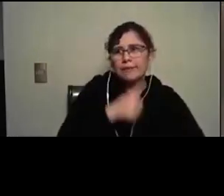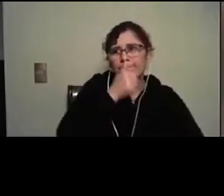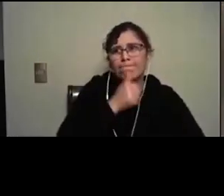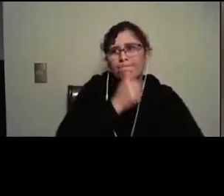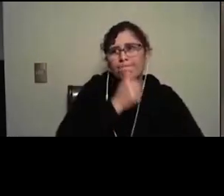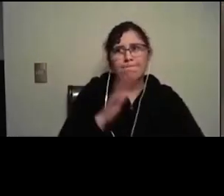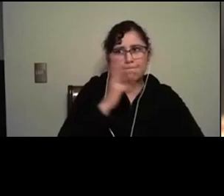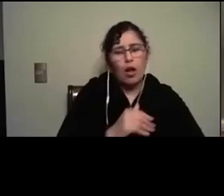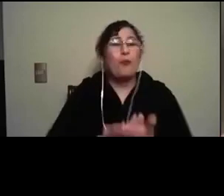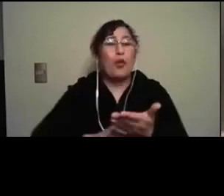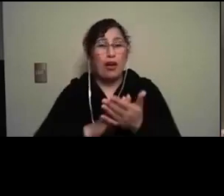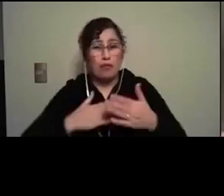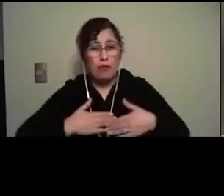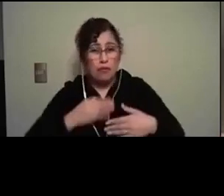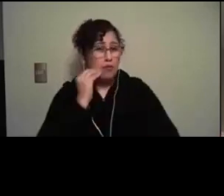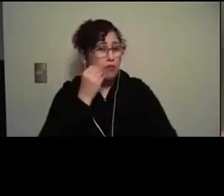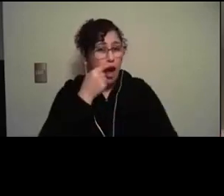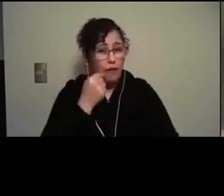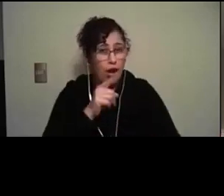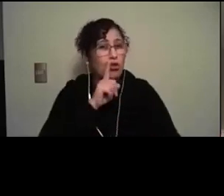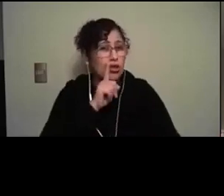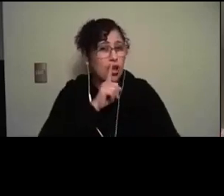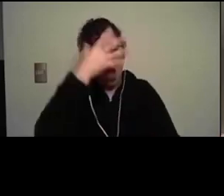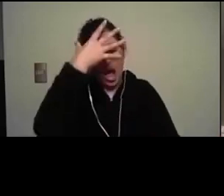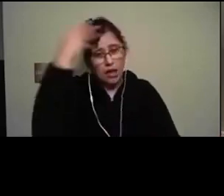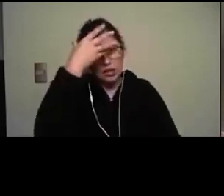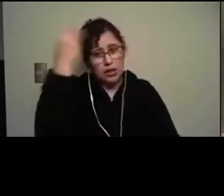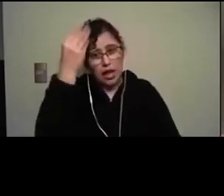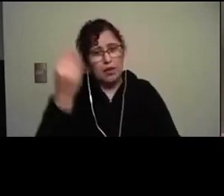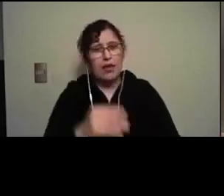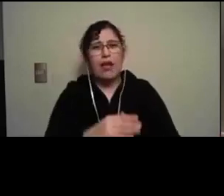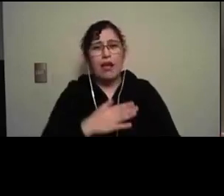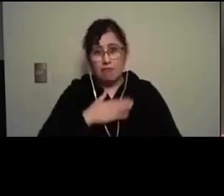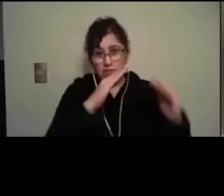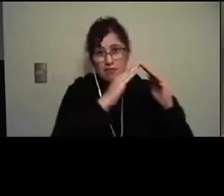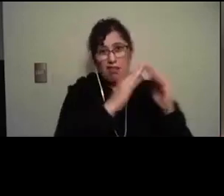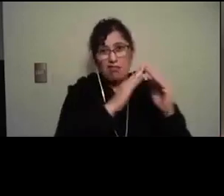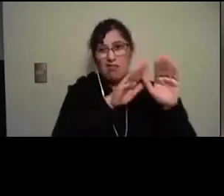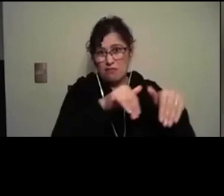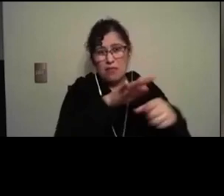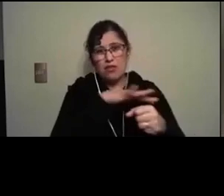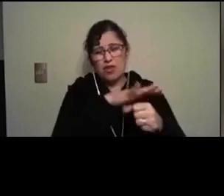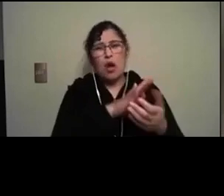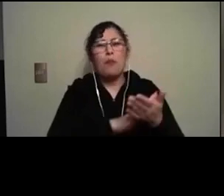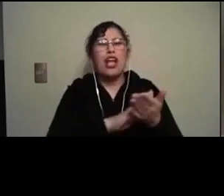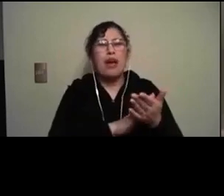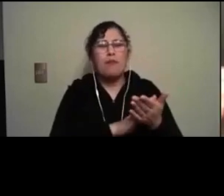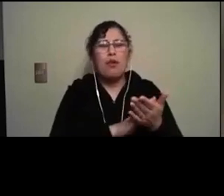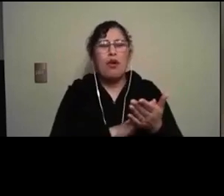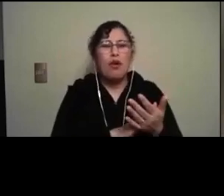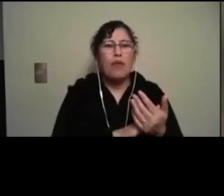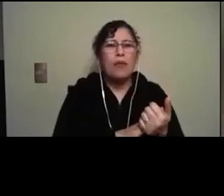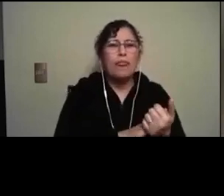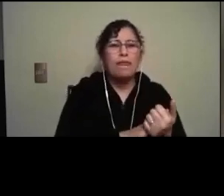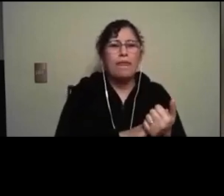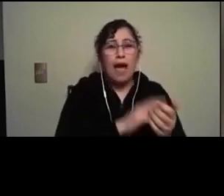abuela tiene Alzheimer y en mi casa pasa eso, porque las personas que viven con mi abuela no entienden